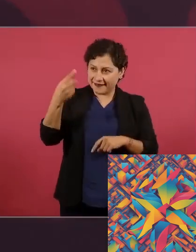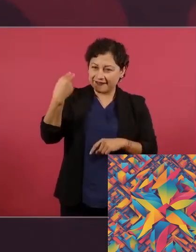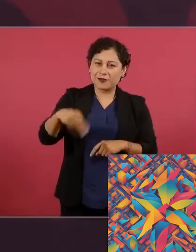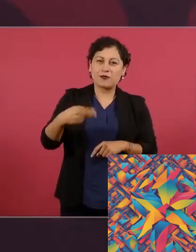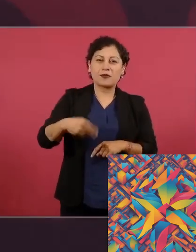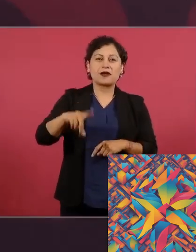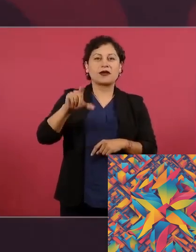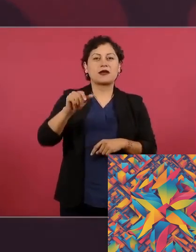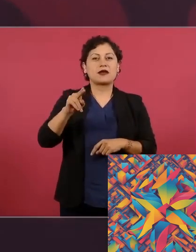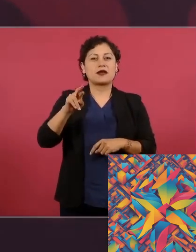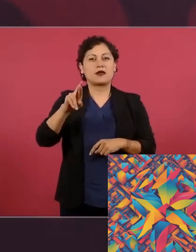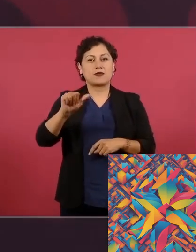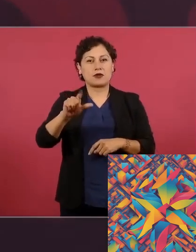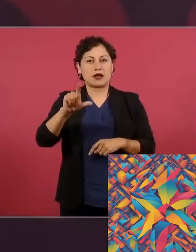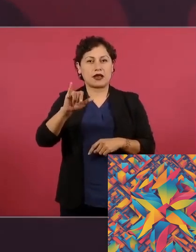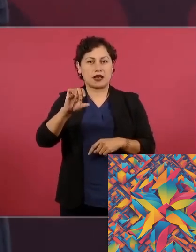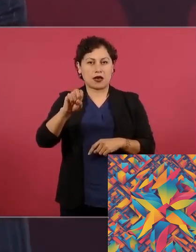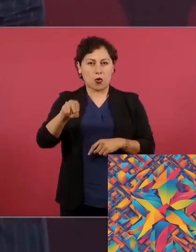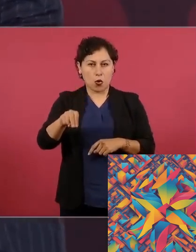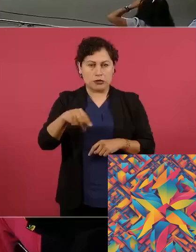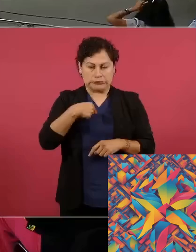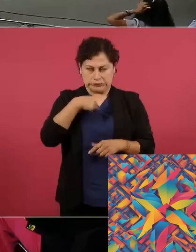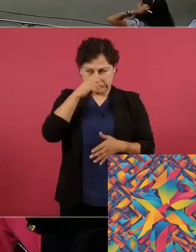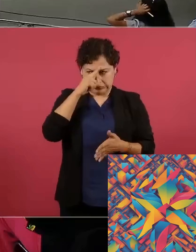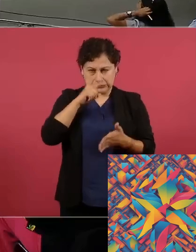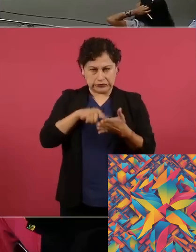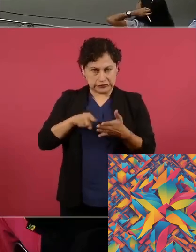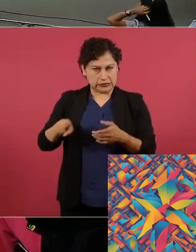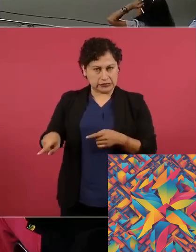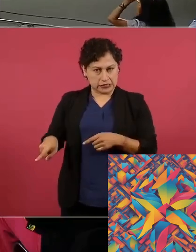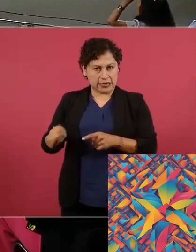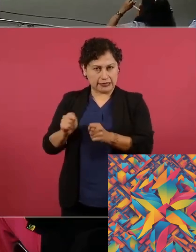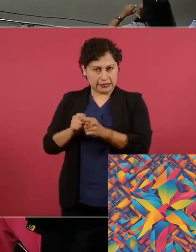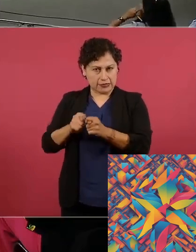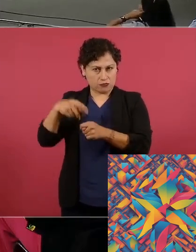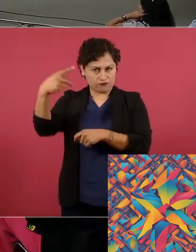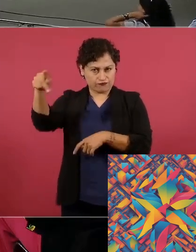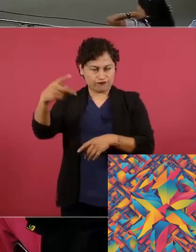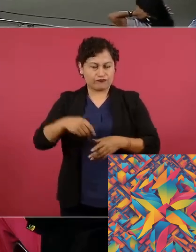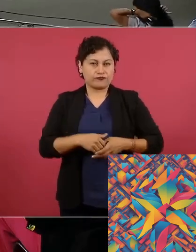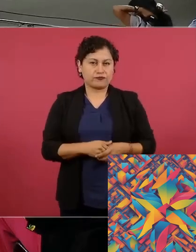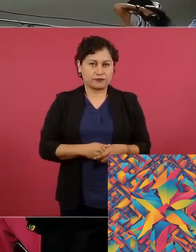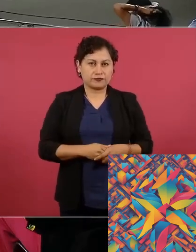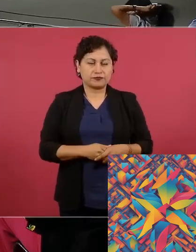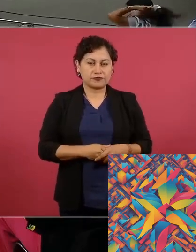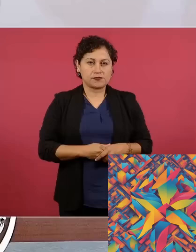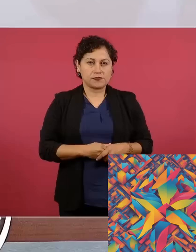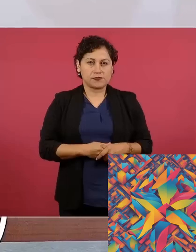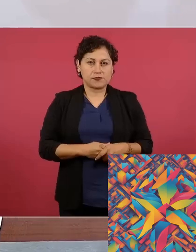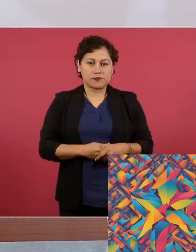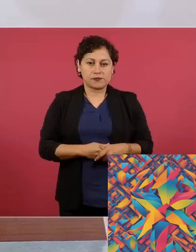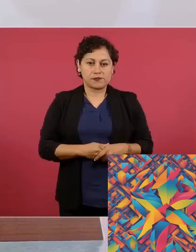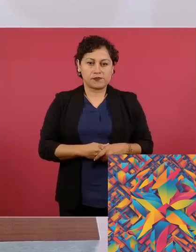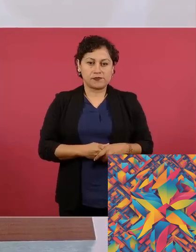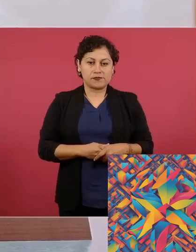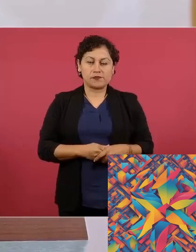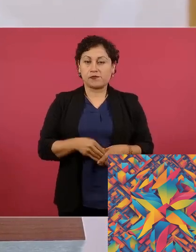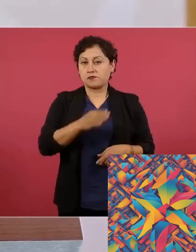desde su encarcelamiento en Estados Unidos, acusa al presidente Andrés Manuel López Obrador de tener vínculos con el narcotráfico.